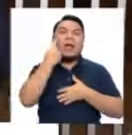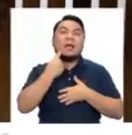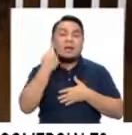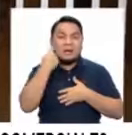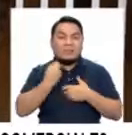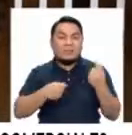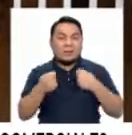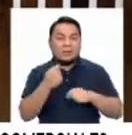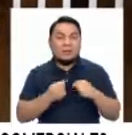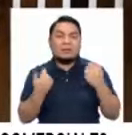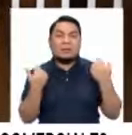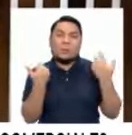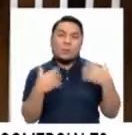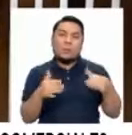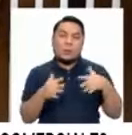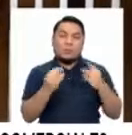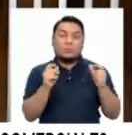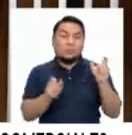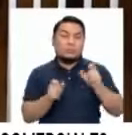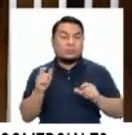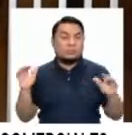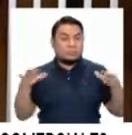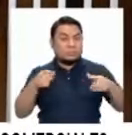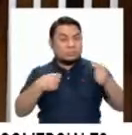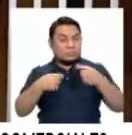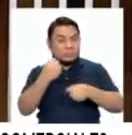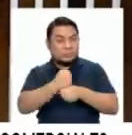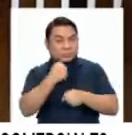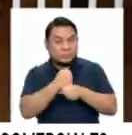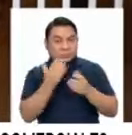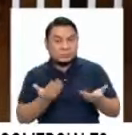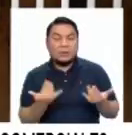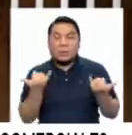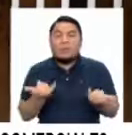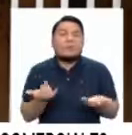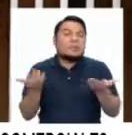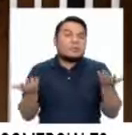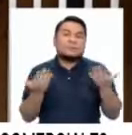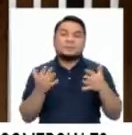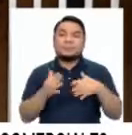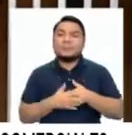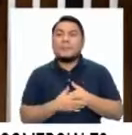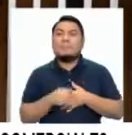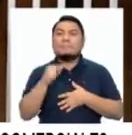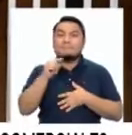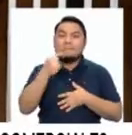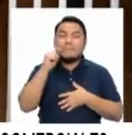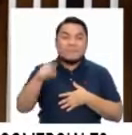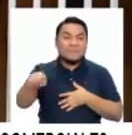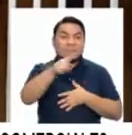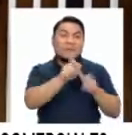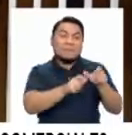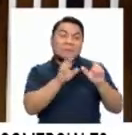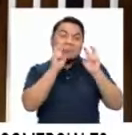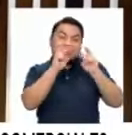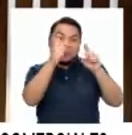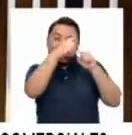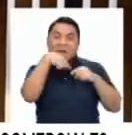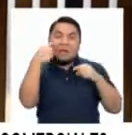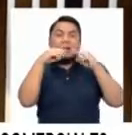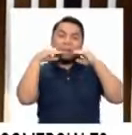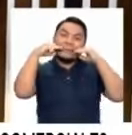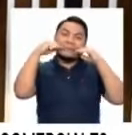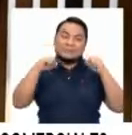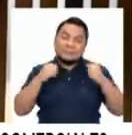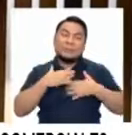alberga a miles de comerciantes. El día de hoy han estado por lo menos algo sonrientes los que han podido abrir,